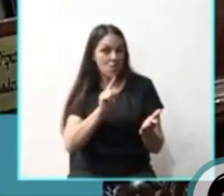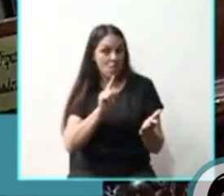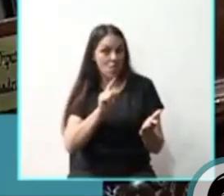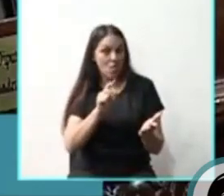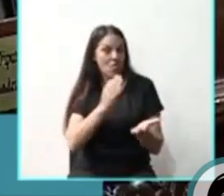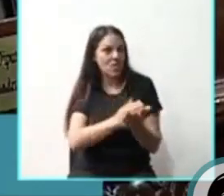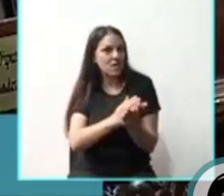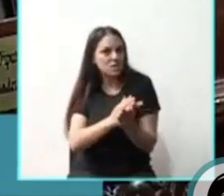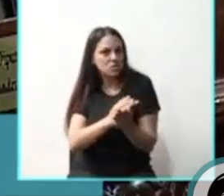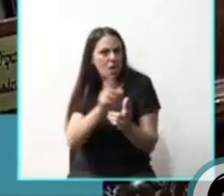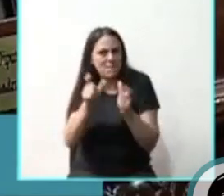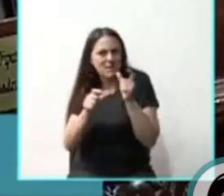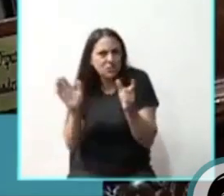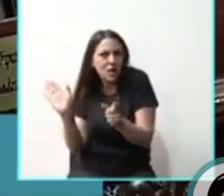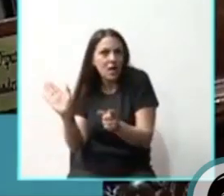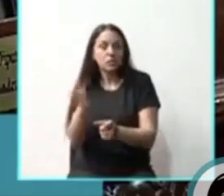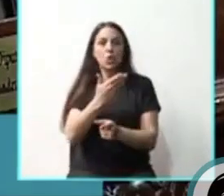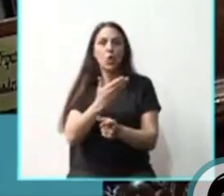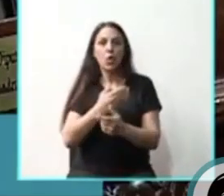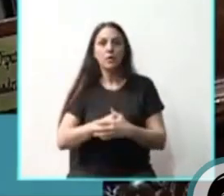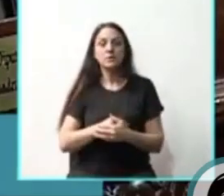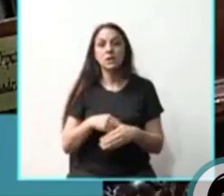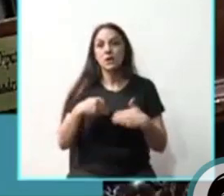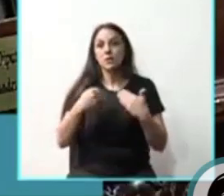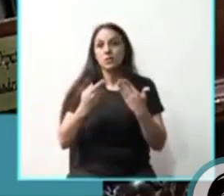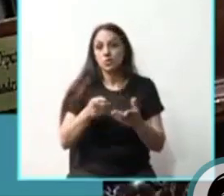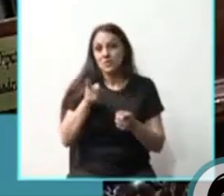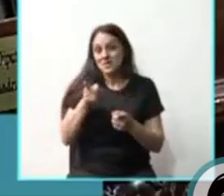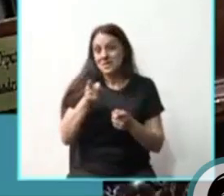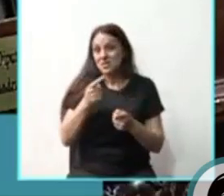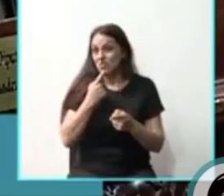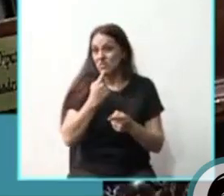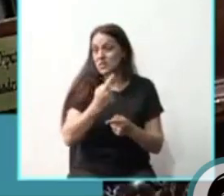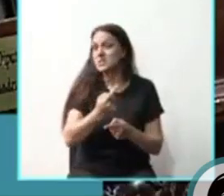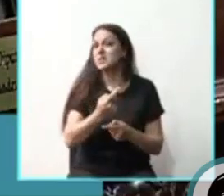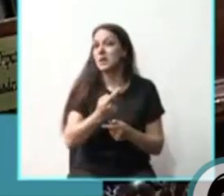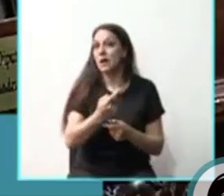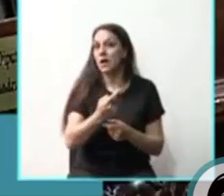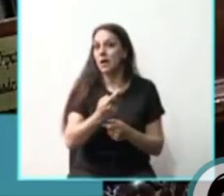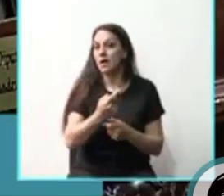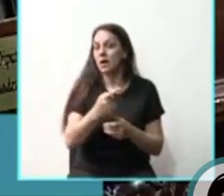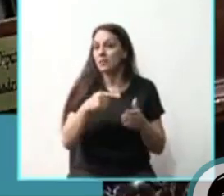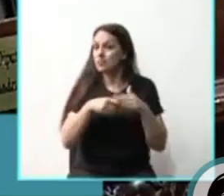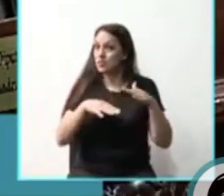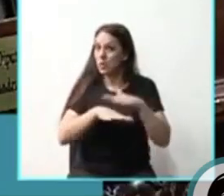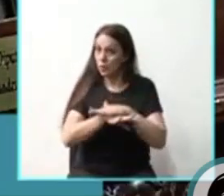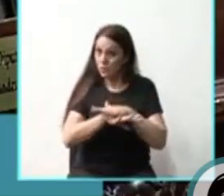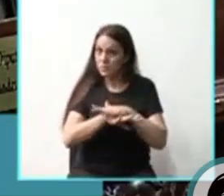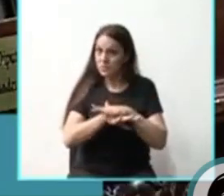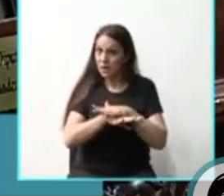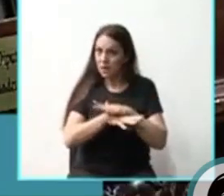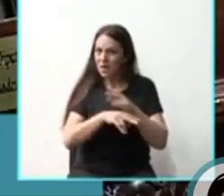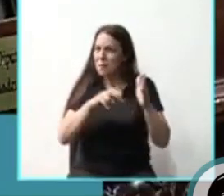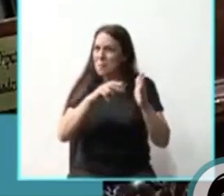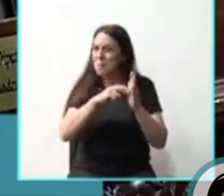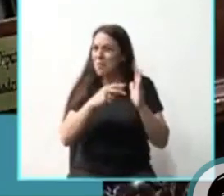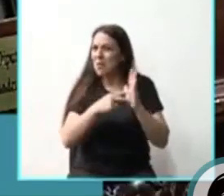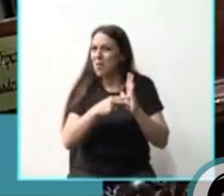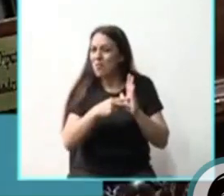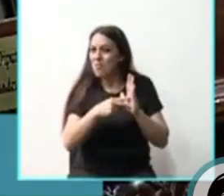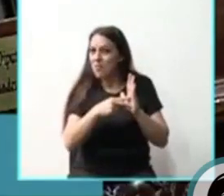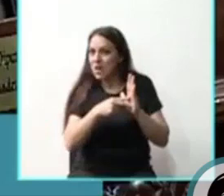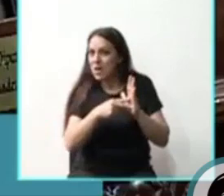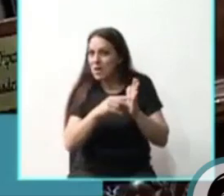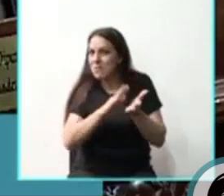de la población y es así como ellas señalaban la ciudad buenos seres que un problema enorme con los espacios